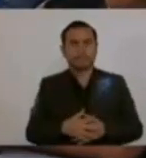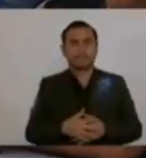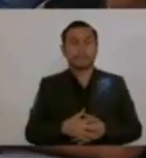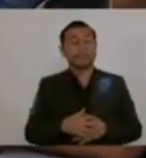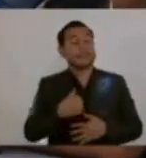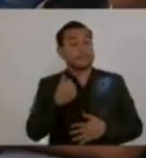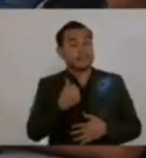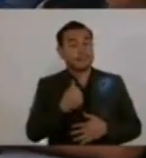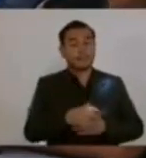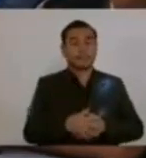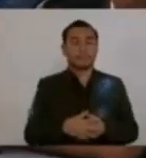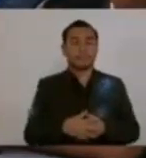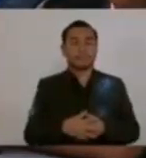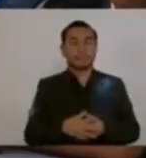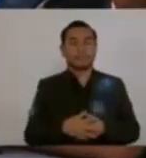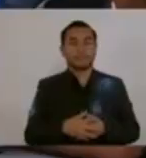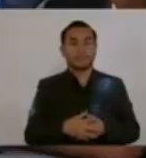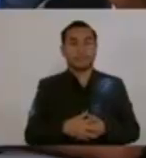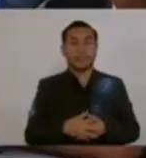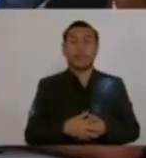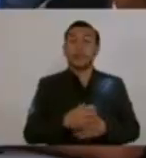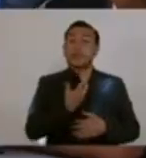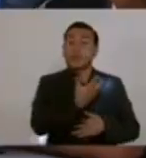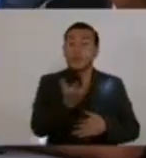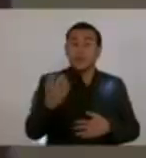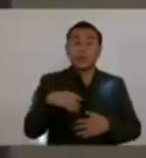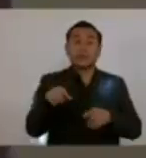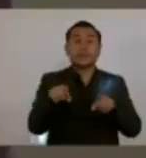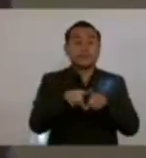Bien, hermanos salvadoreños,